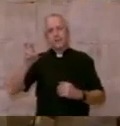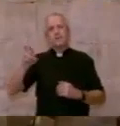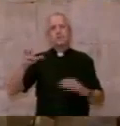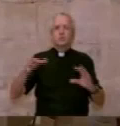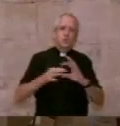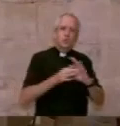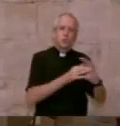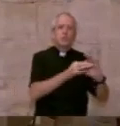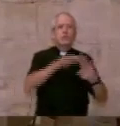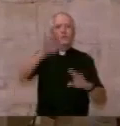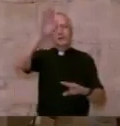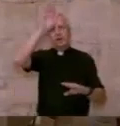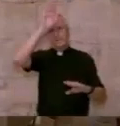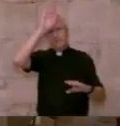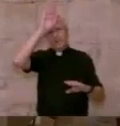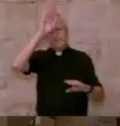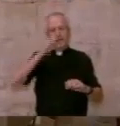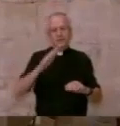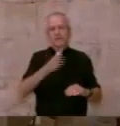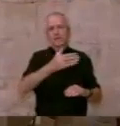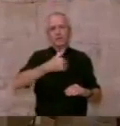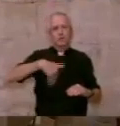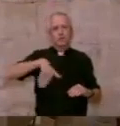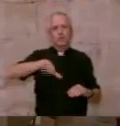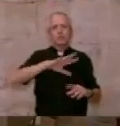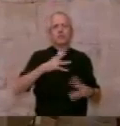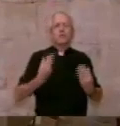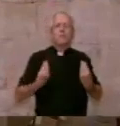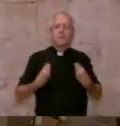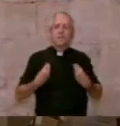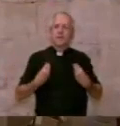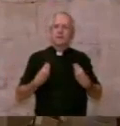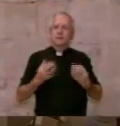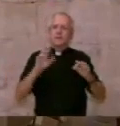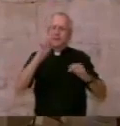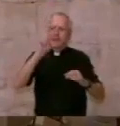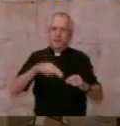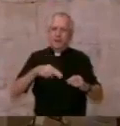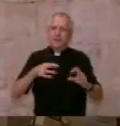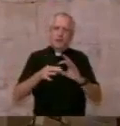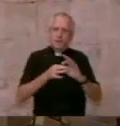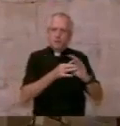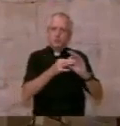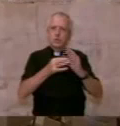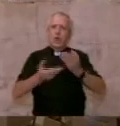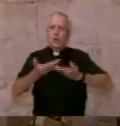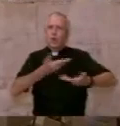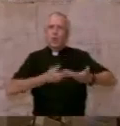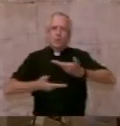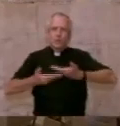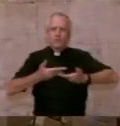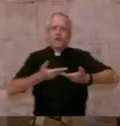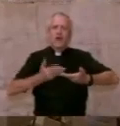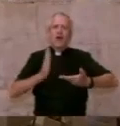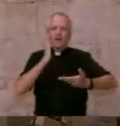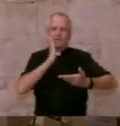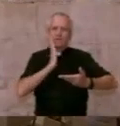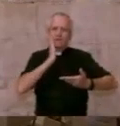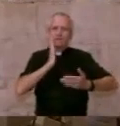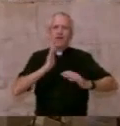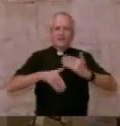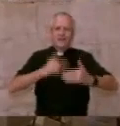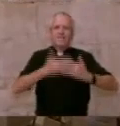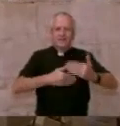y con vosotros, viviendo la colegialidad afectiva y efectiva. Así es, la colegialidad afectiva y